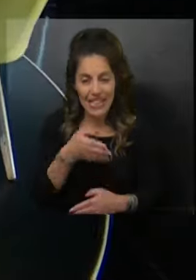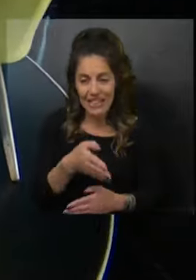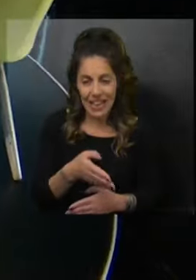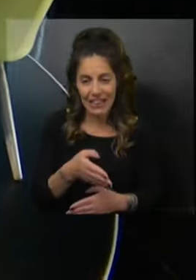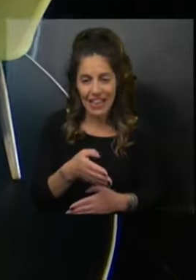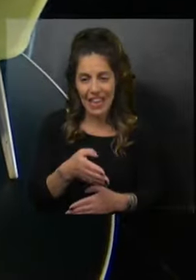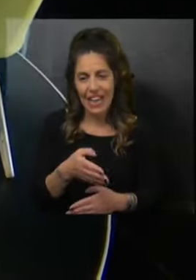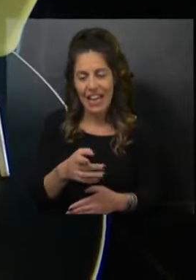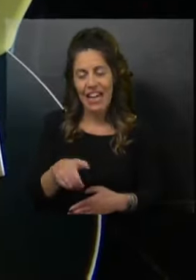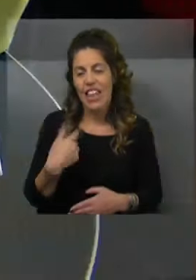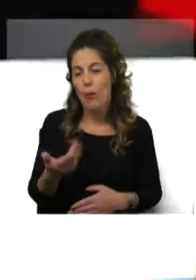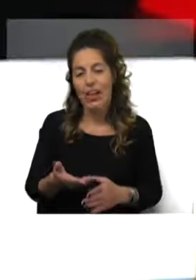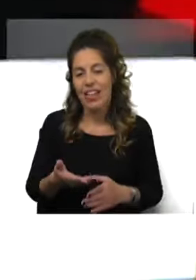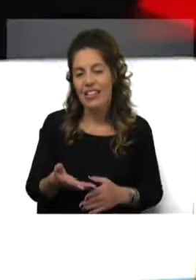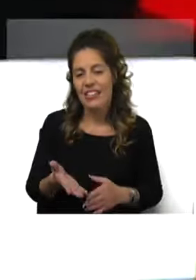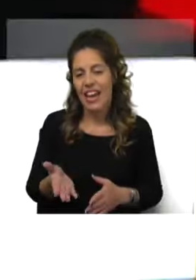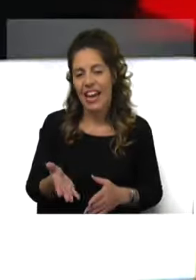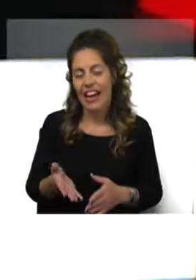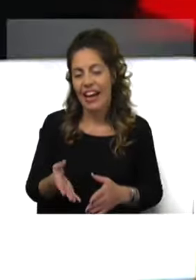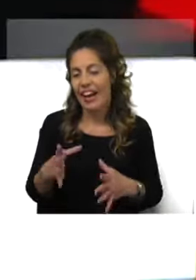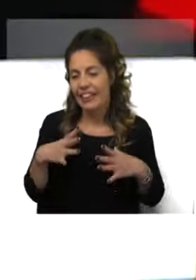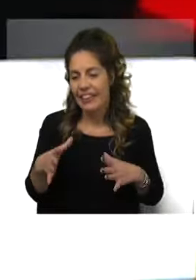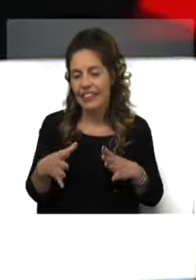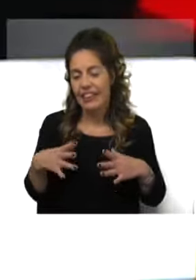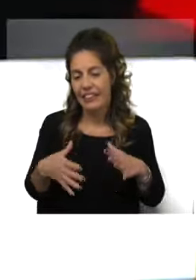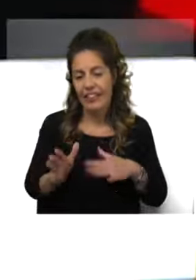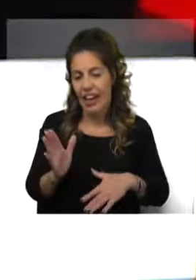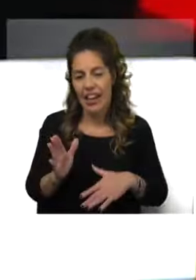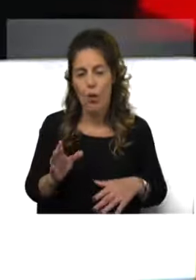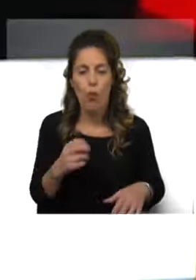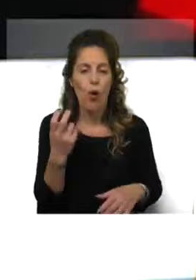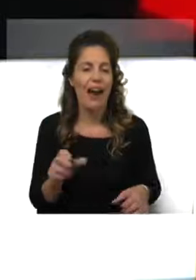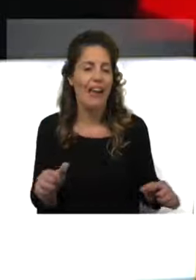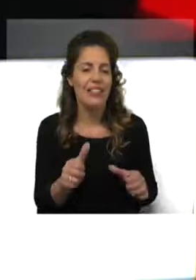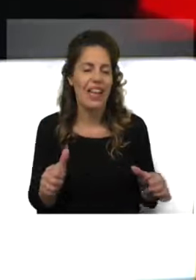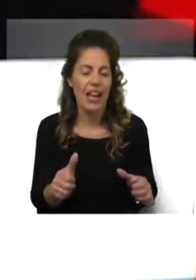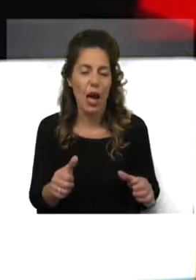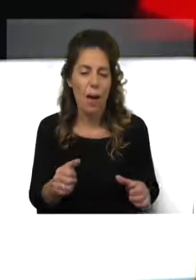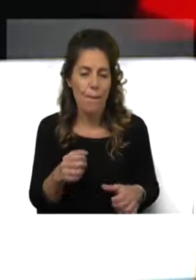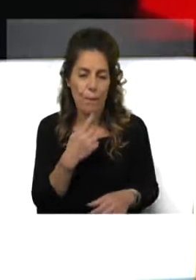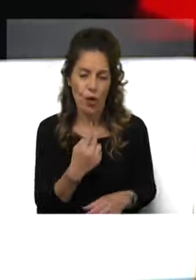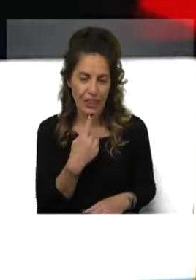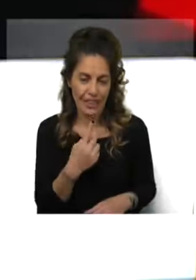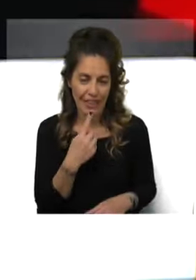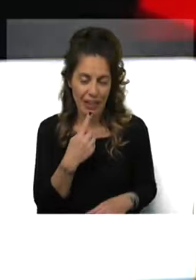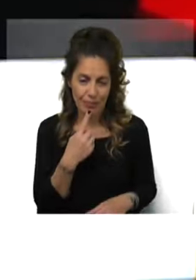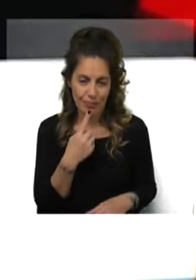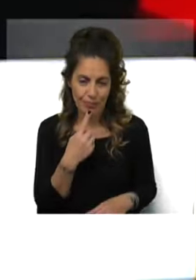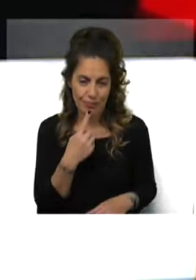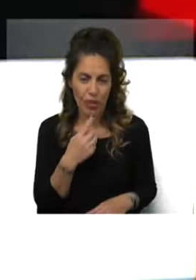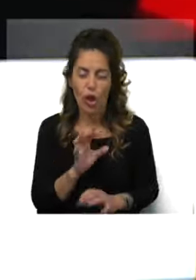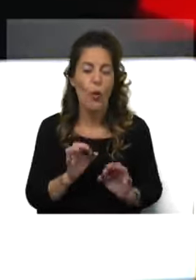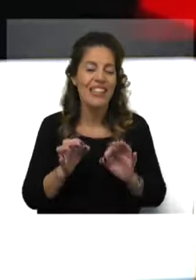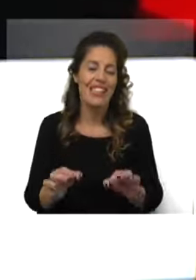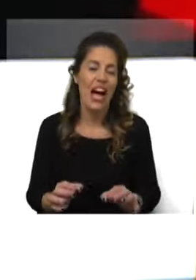que se retiran intentan hacer política pero han sido siempre digamos por lo menos frustrados o o no han llegado